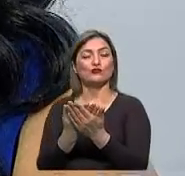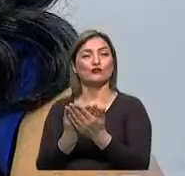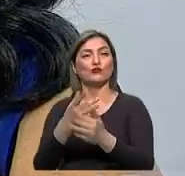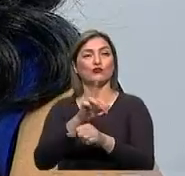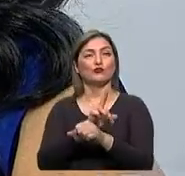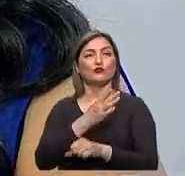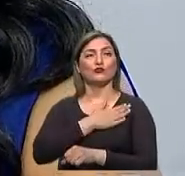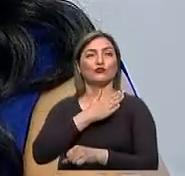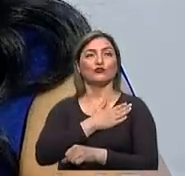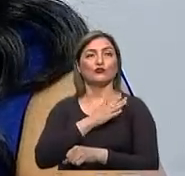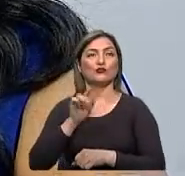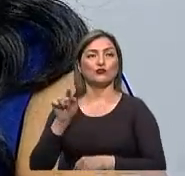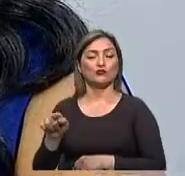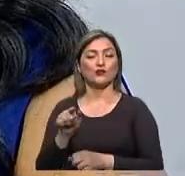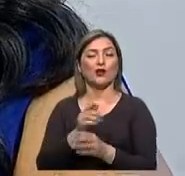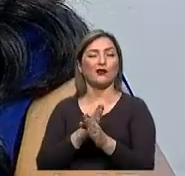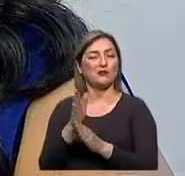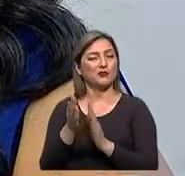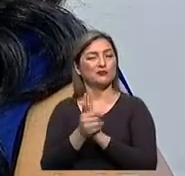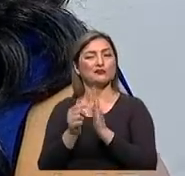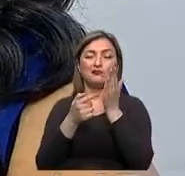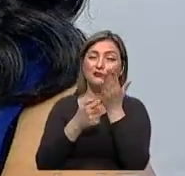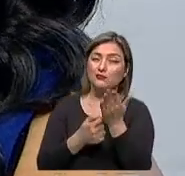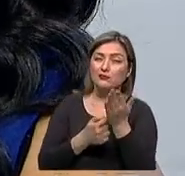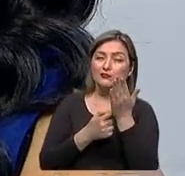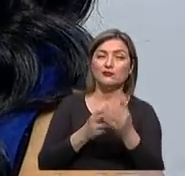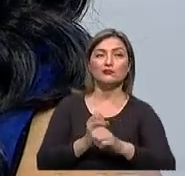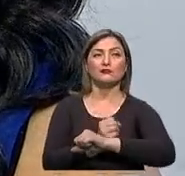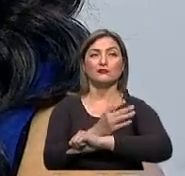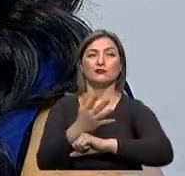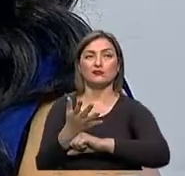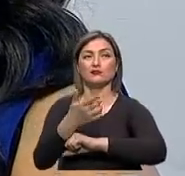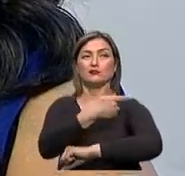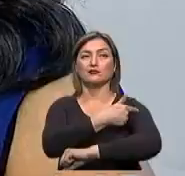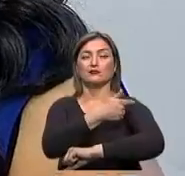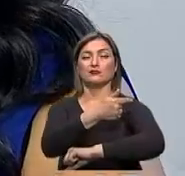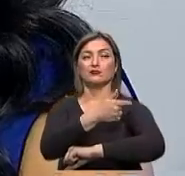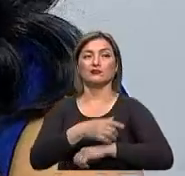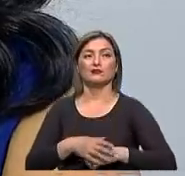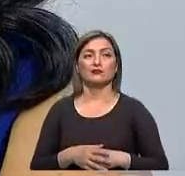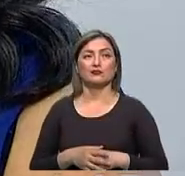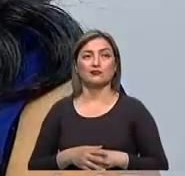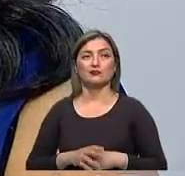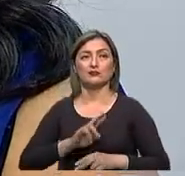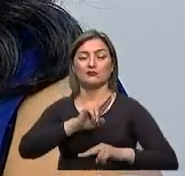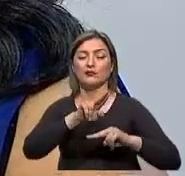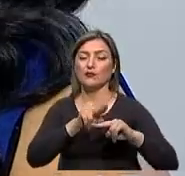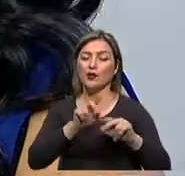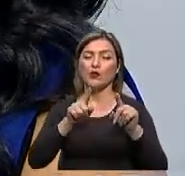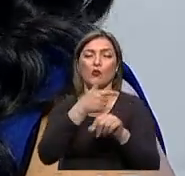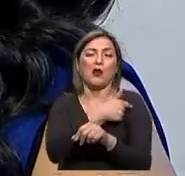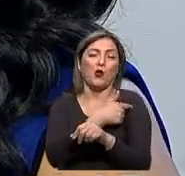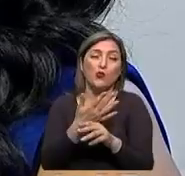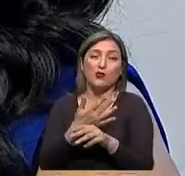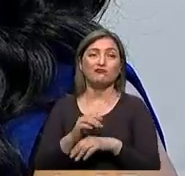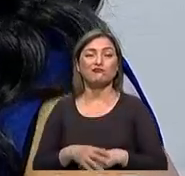médico de confianza. Ahí el experto debe analizar si es recomendable colocar la dosis extra de alguna vacuna en caso de